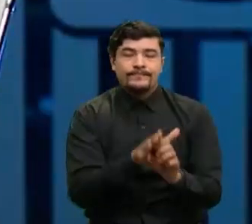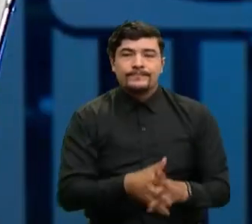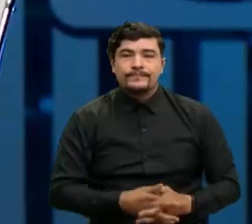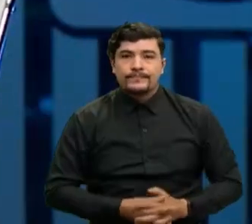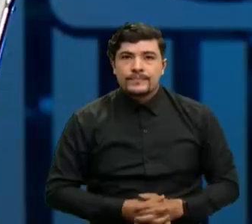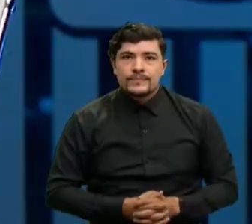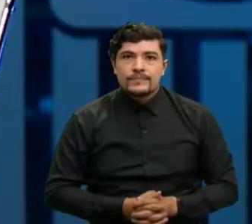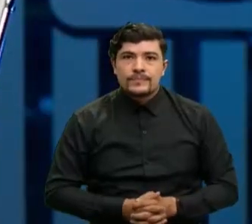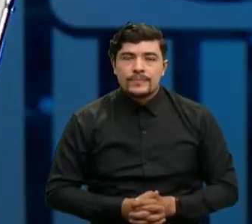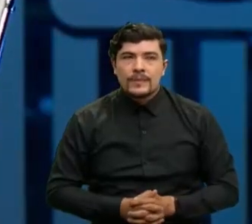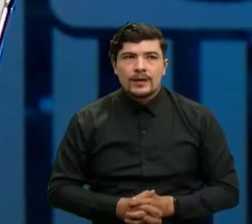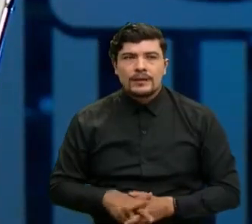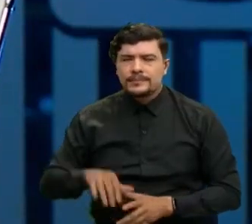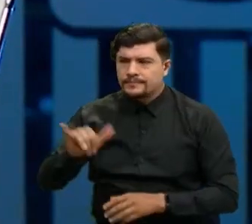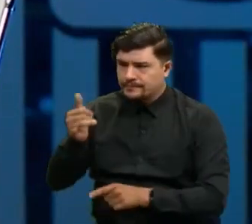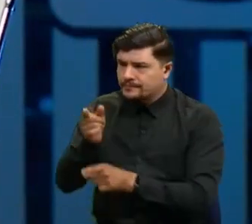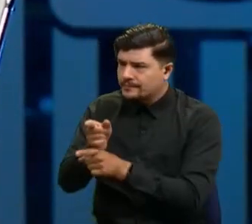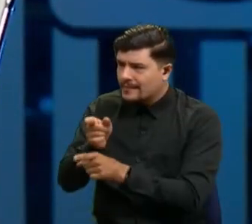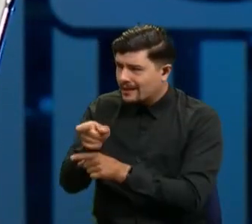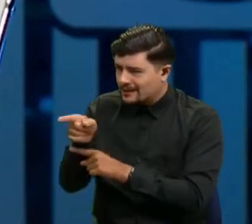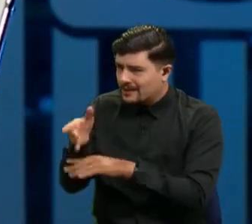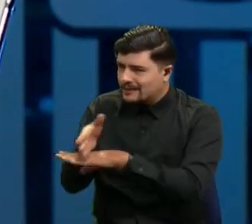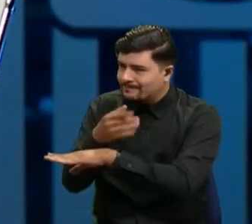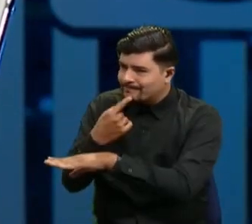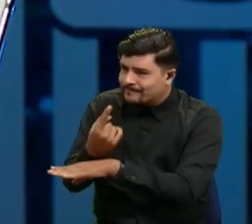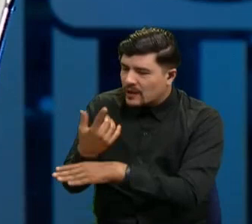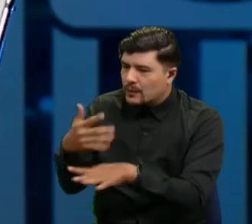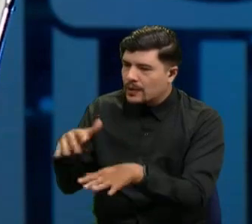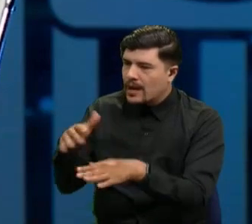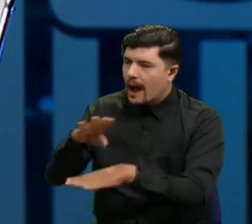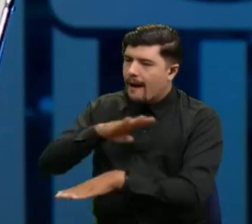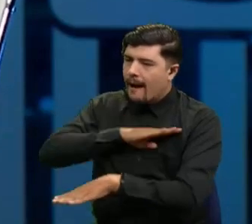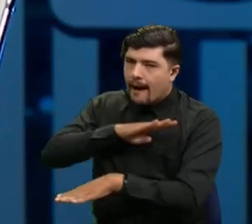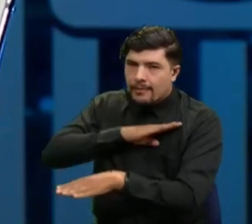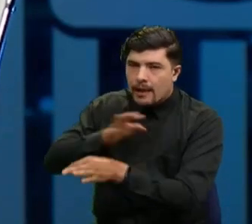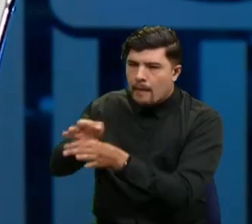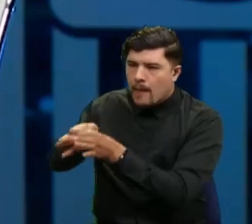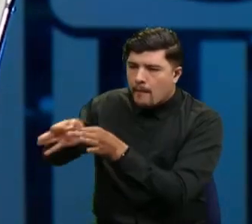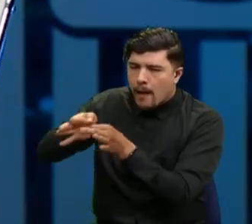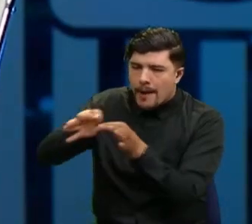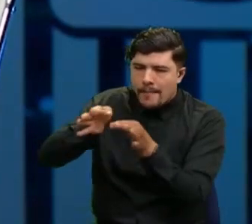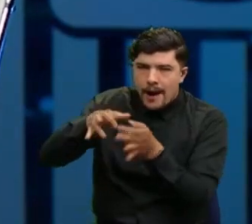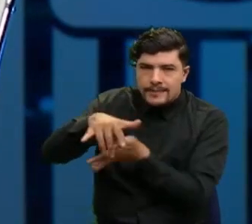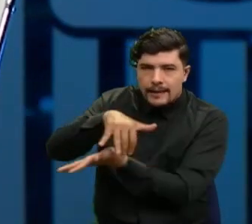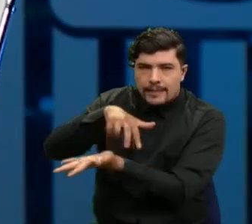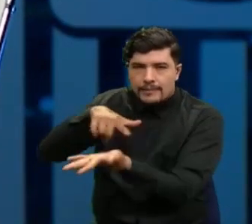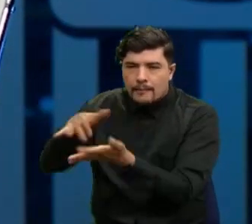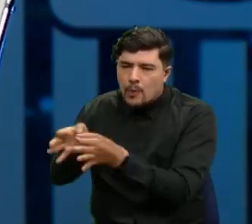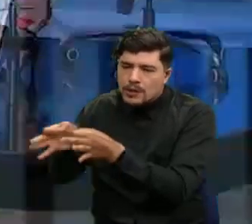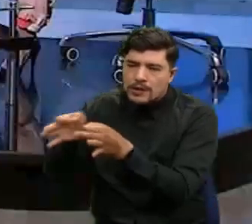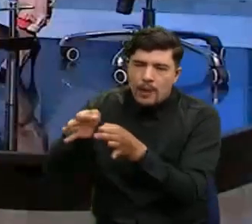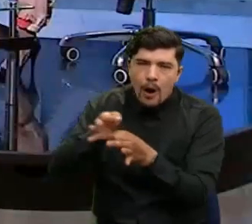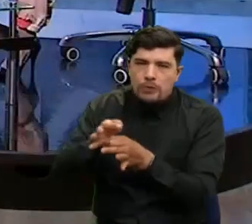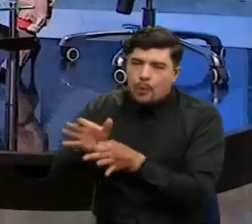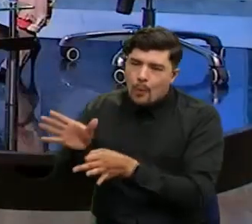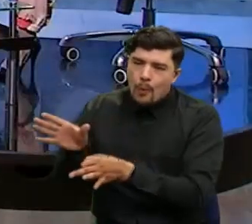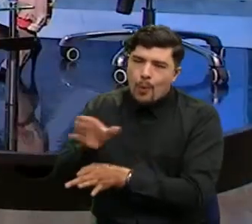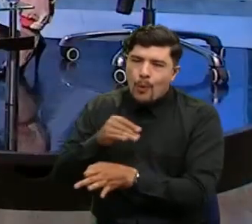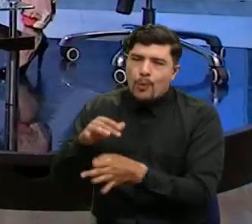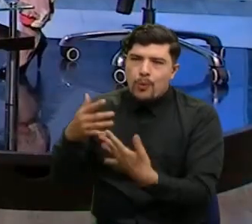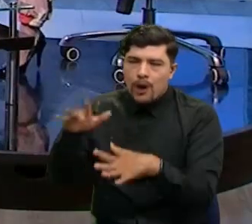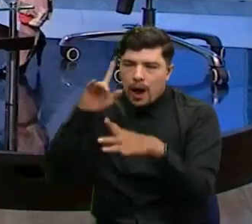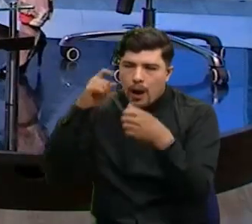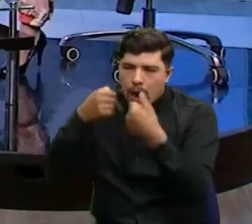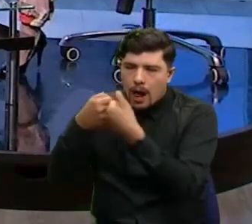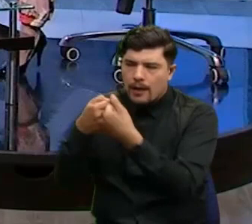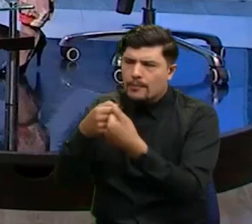están consignados los diferentes lineamientos para las alcaldías de los diferentes municipios del departamento de Santander. Por eso le preguntamos al doctor Juan